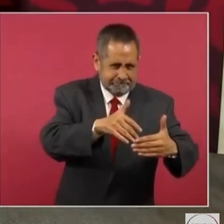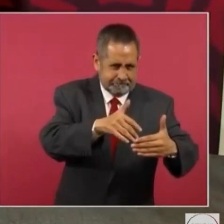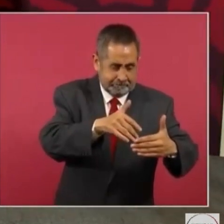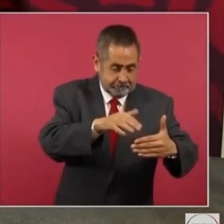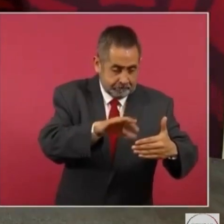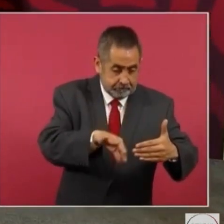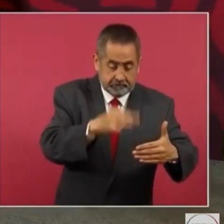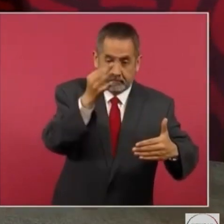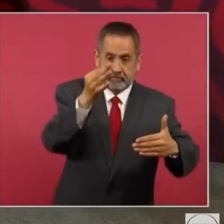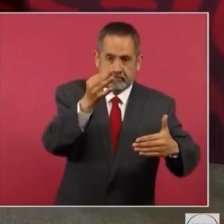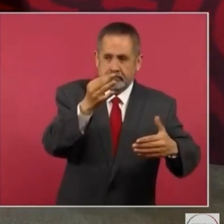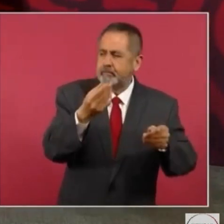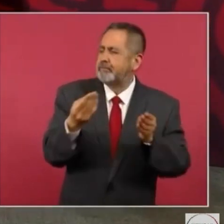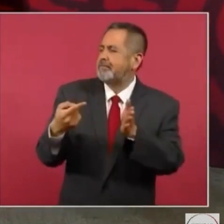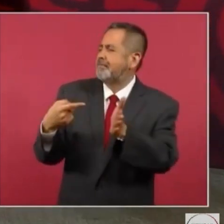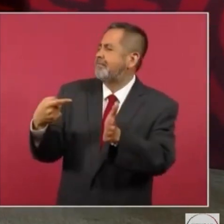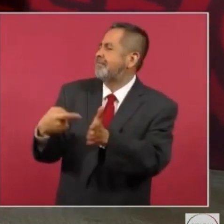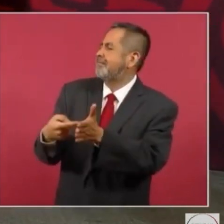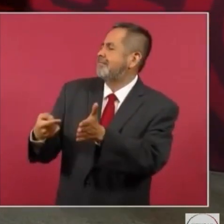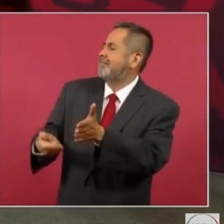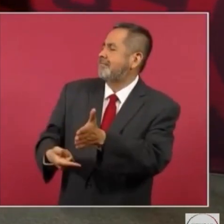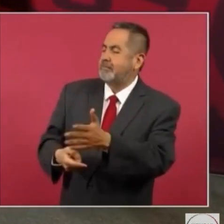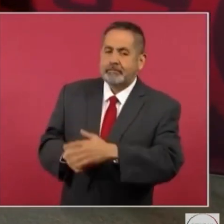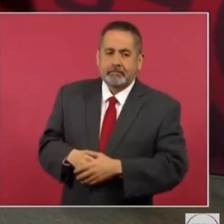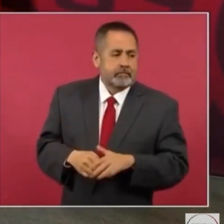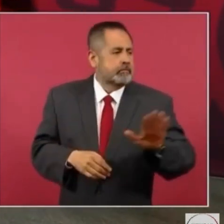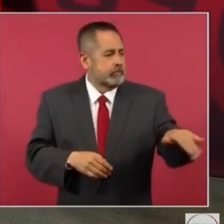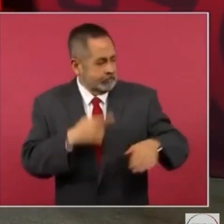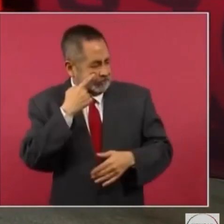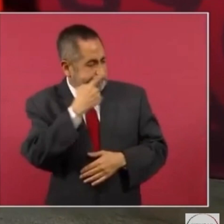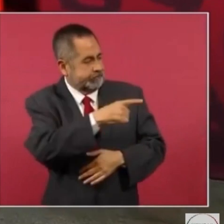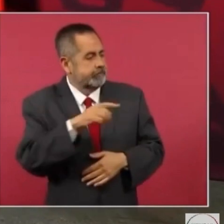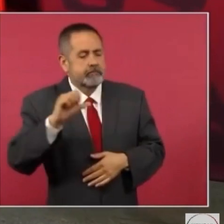Entonces mi amigo dice: a ver, Andrés Manuel.